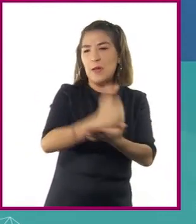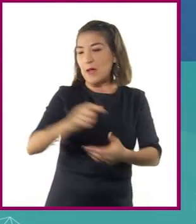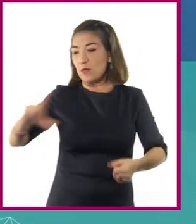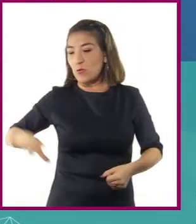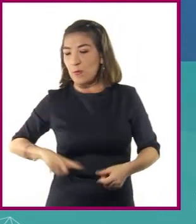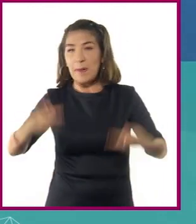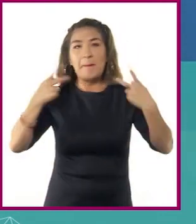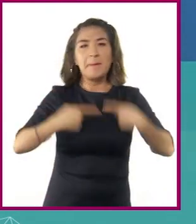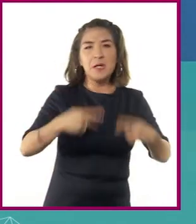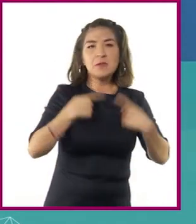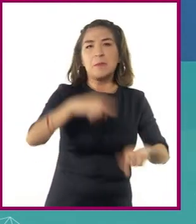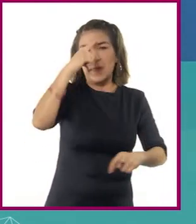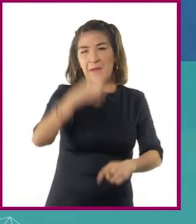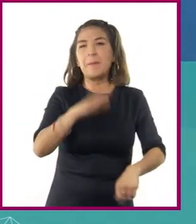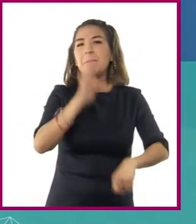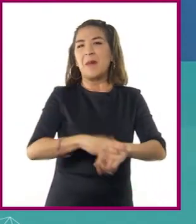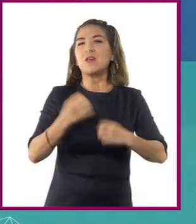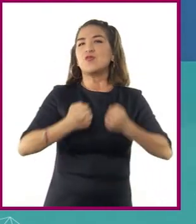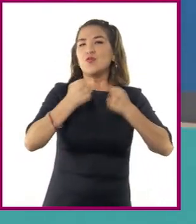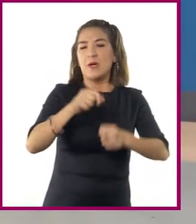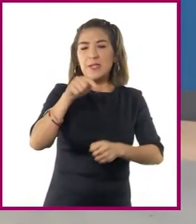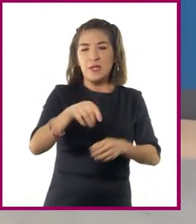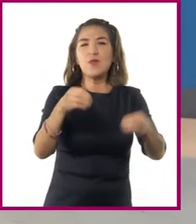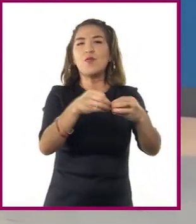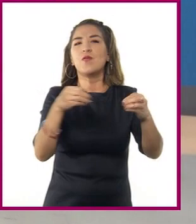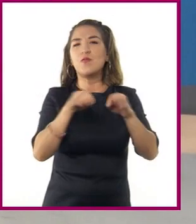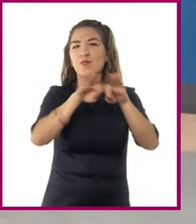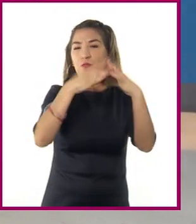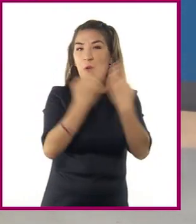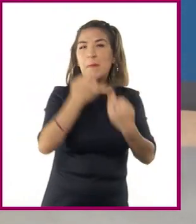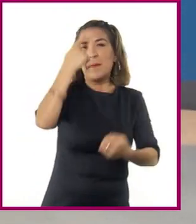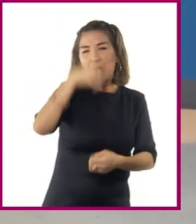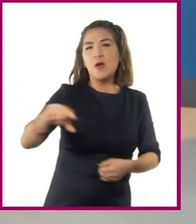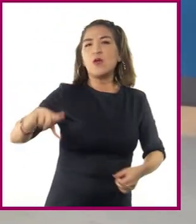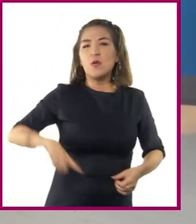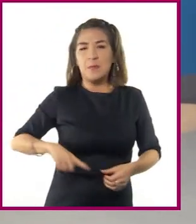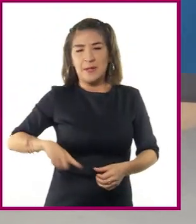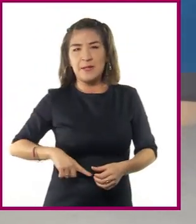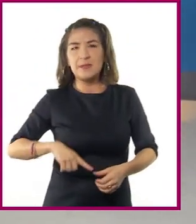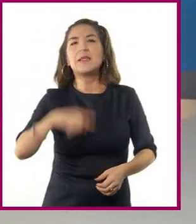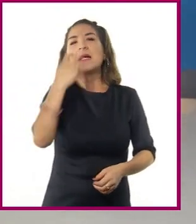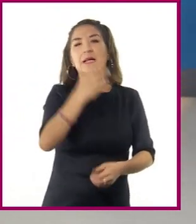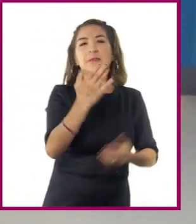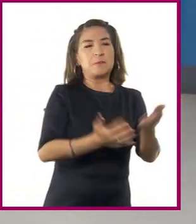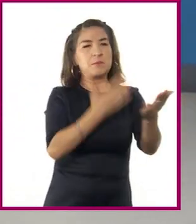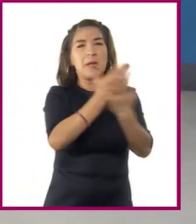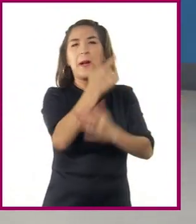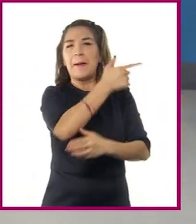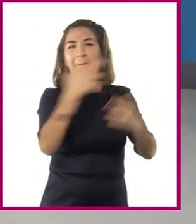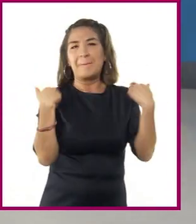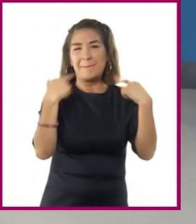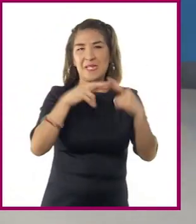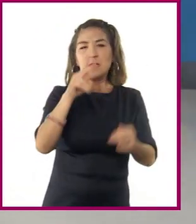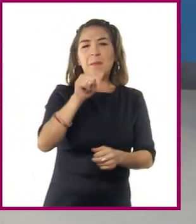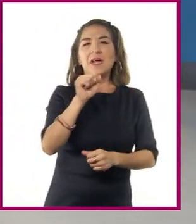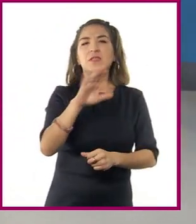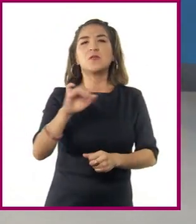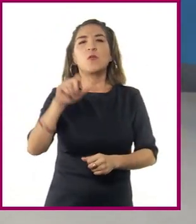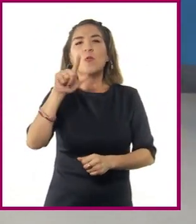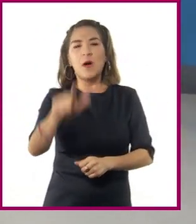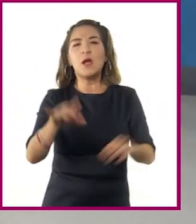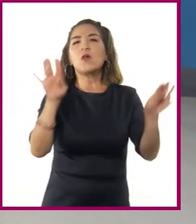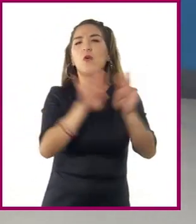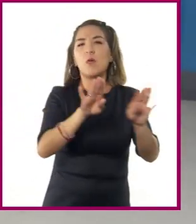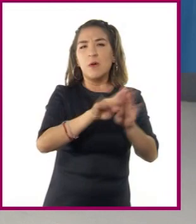para fortalecer el Estado de Derecho. Para ello, le vamos a pedir al maestro Pascual nos oriente sobre cómo